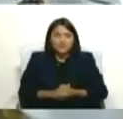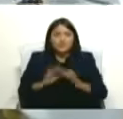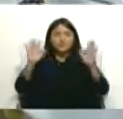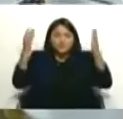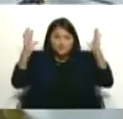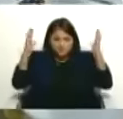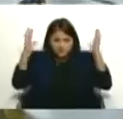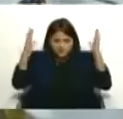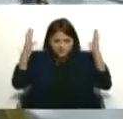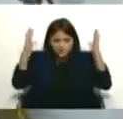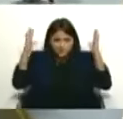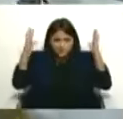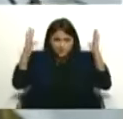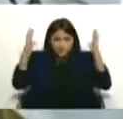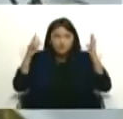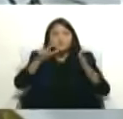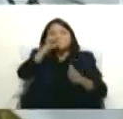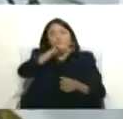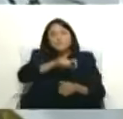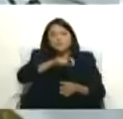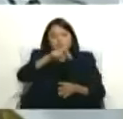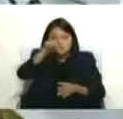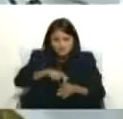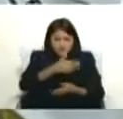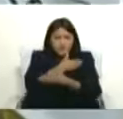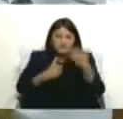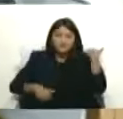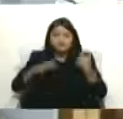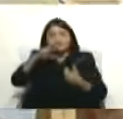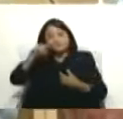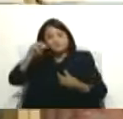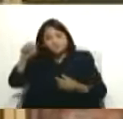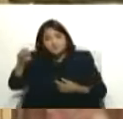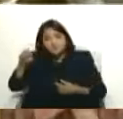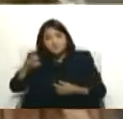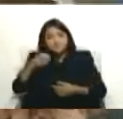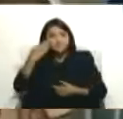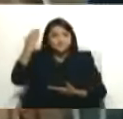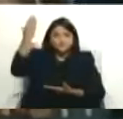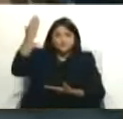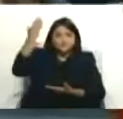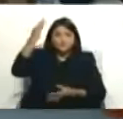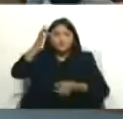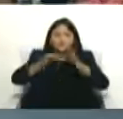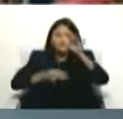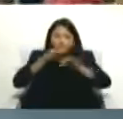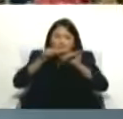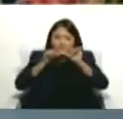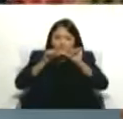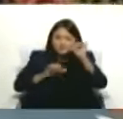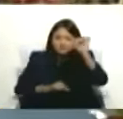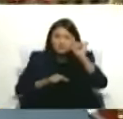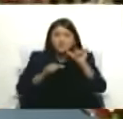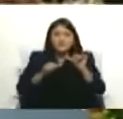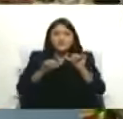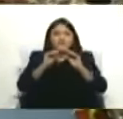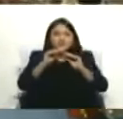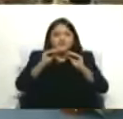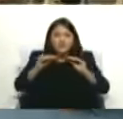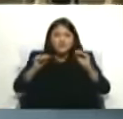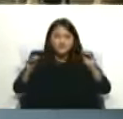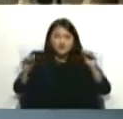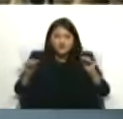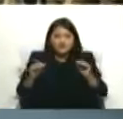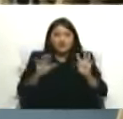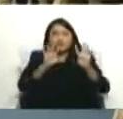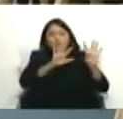Bien, acabamos de escuchar las declaraciones del presidente del Consejo Nacional Electoral, Elvis Amoroso, para informar precisamente que con la transmisión